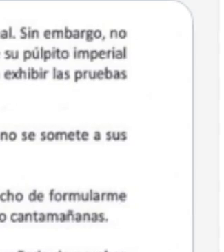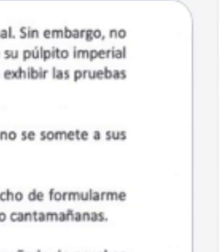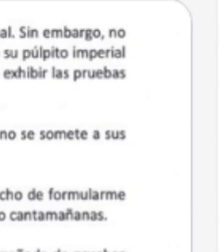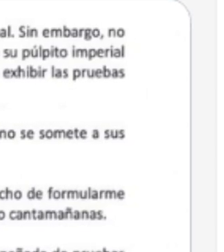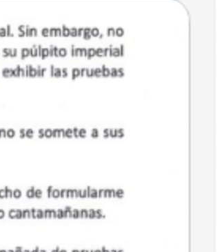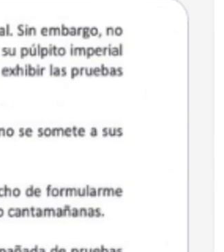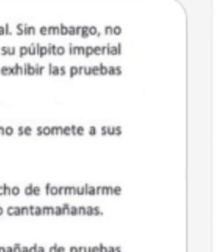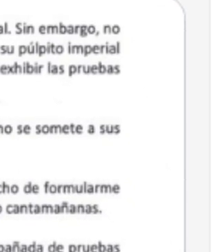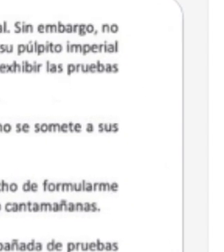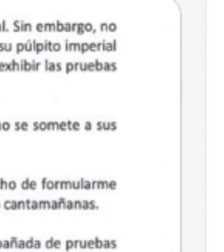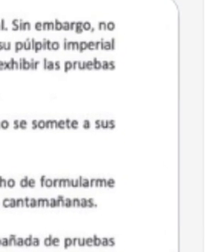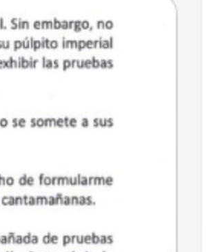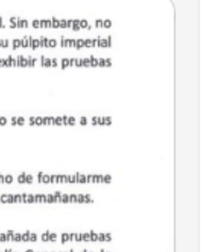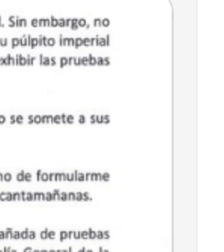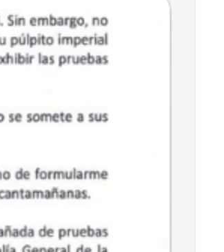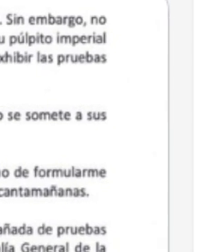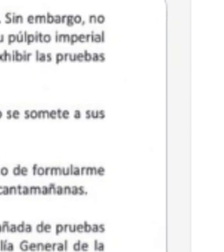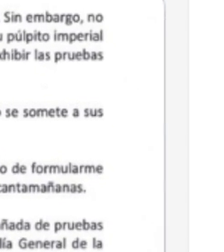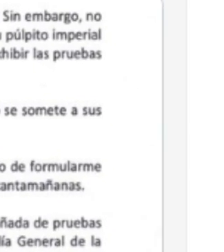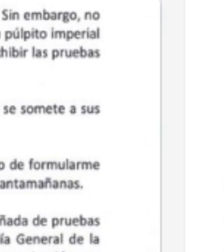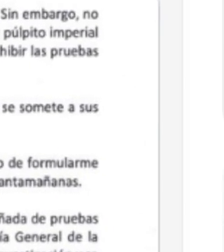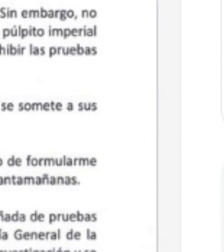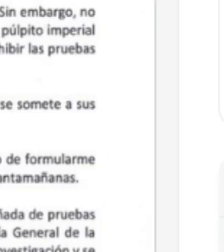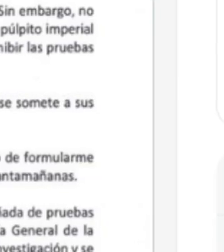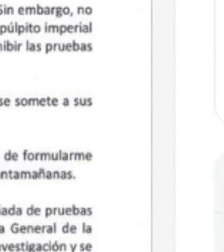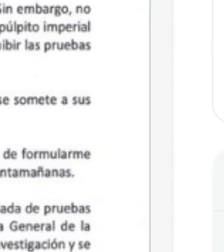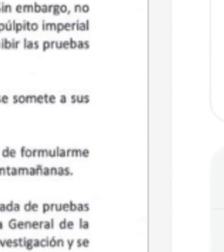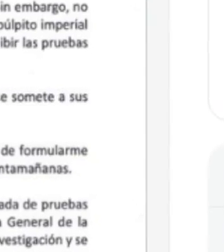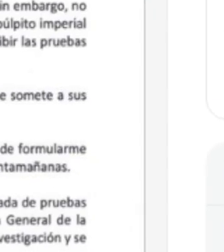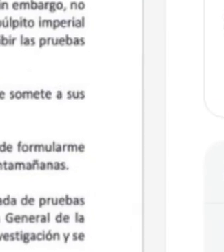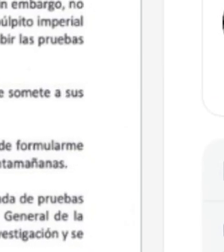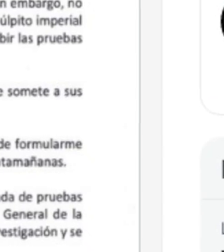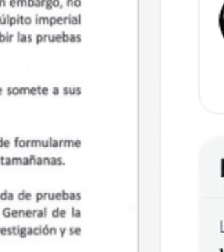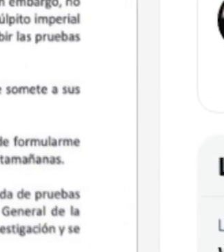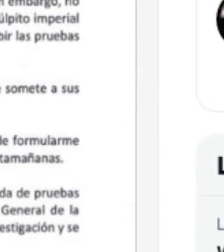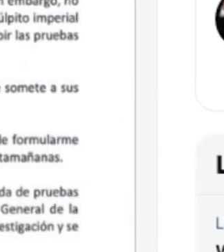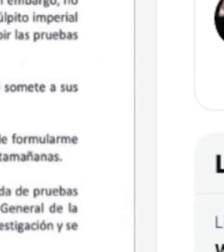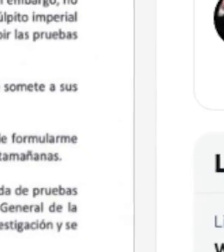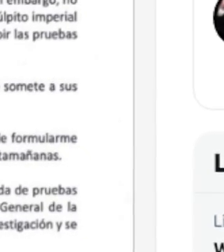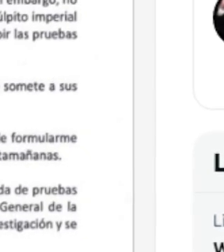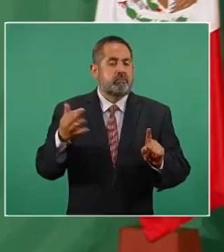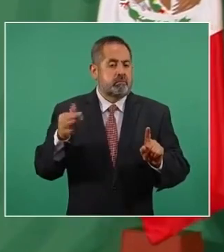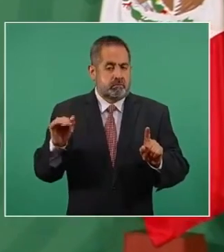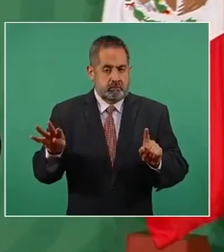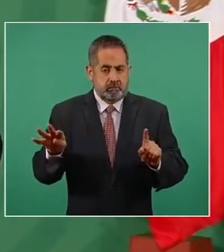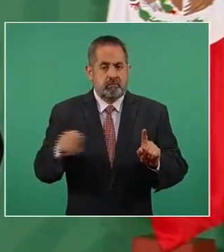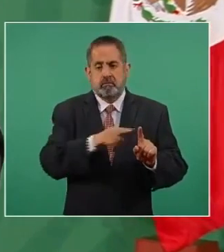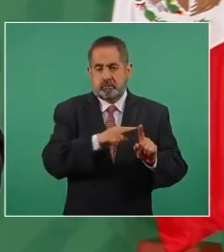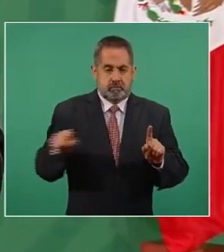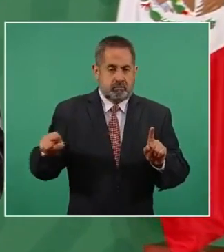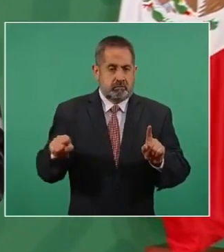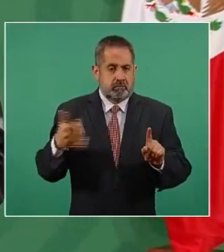difamador cobarde estos fueron los calificativos del jefe diego fernández de cevallos al presidente de lópez obrador luego